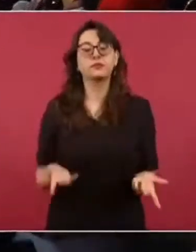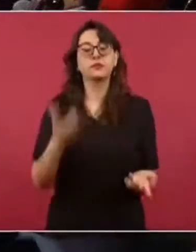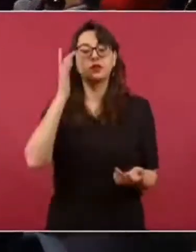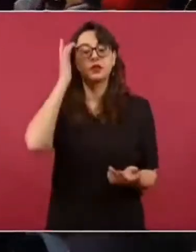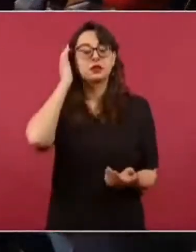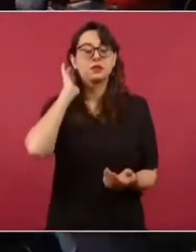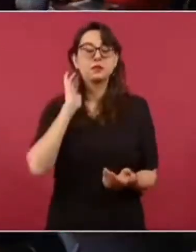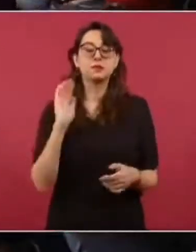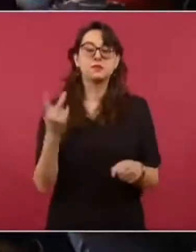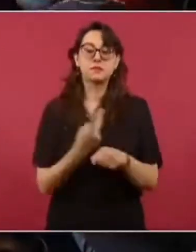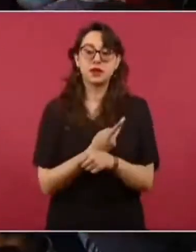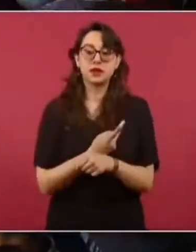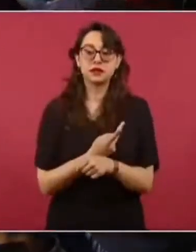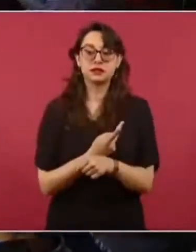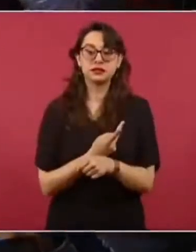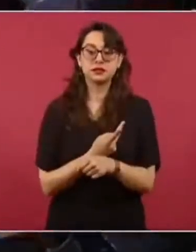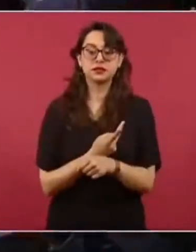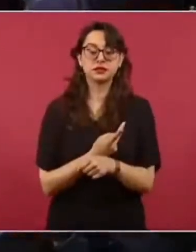alguien, ¿no?,